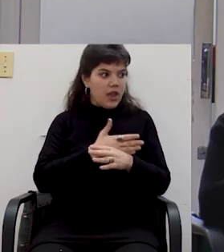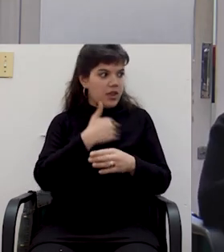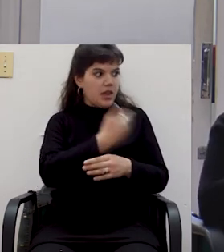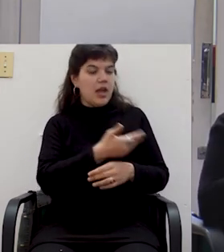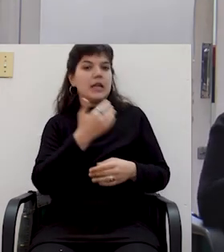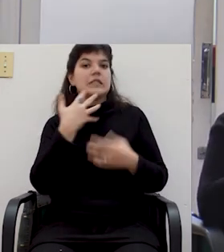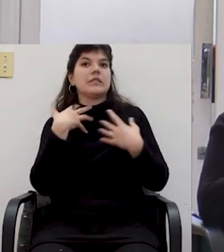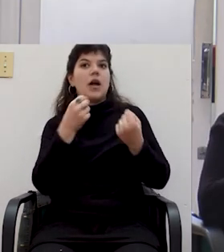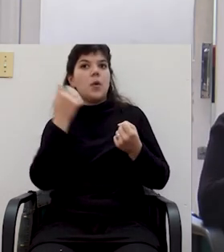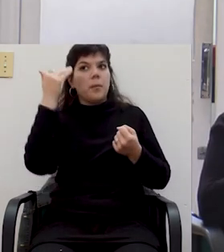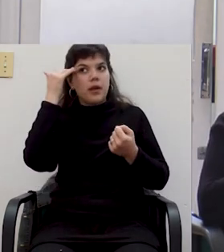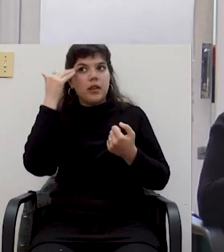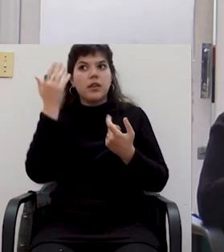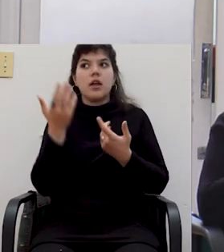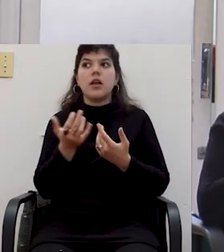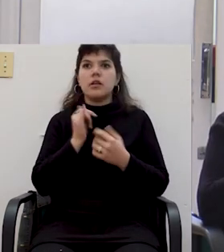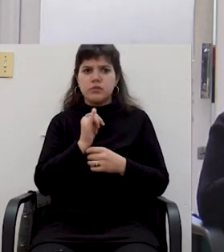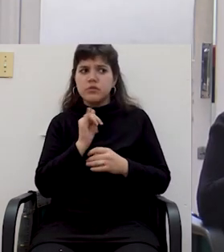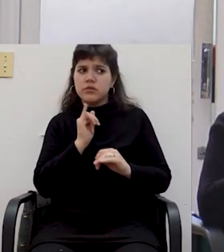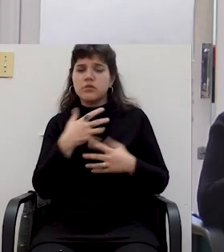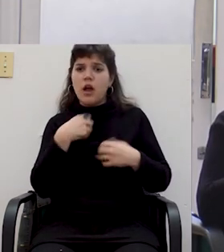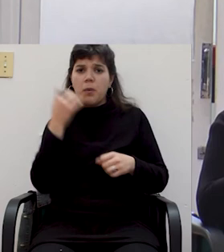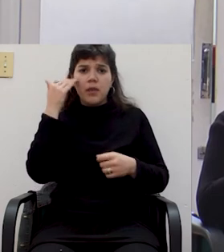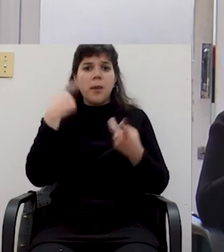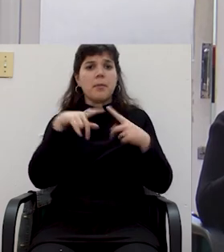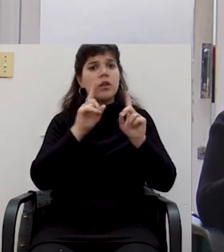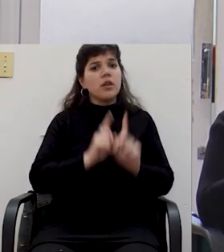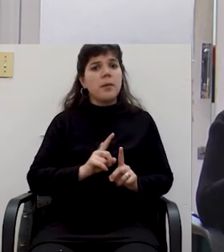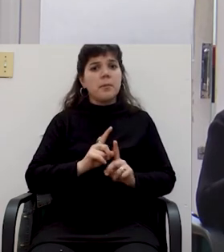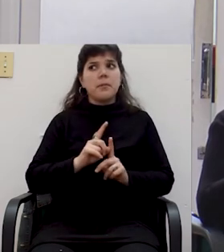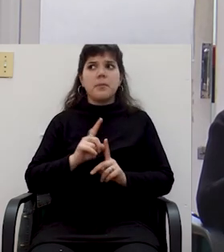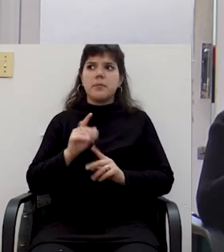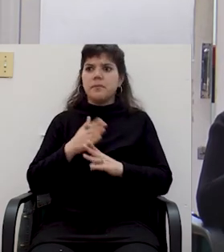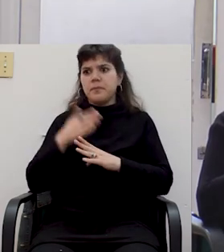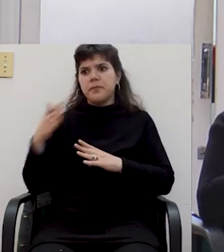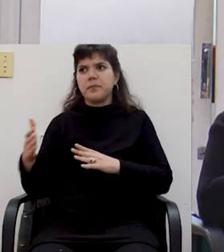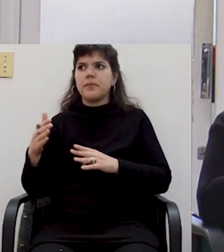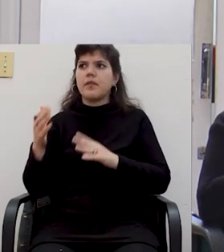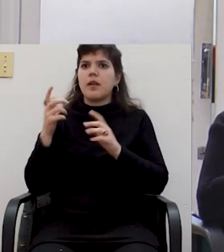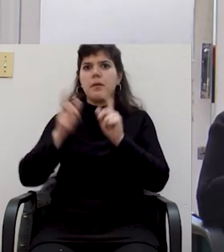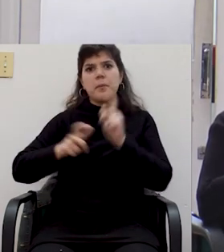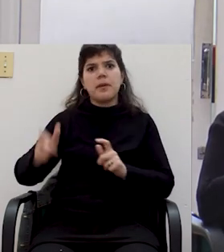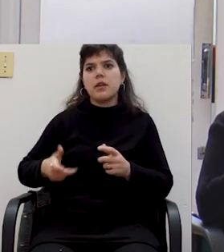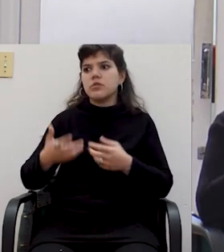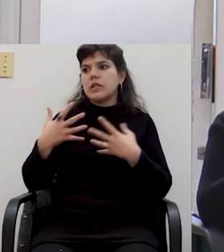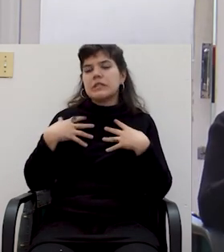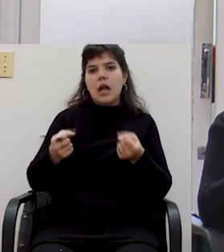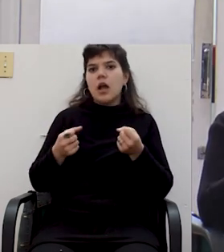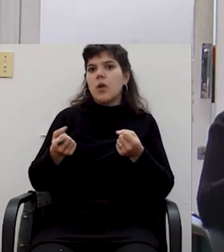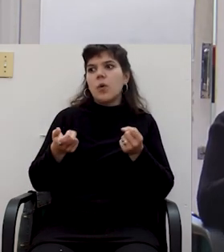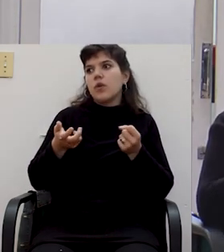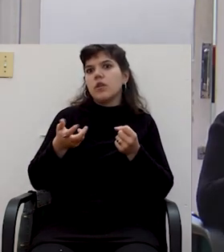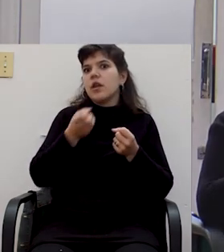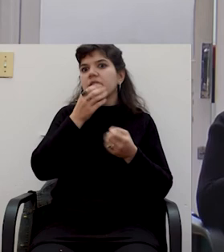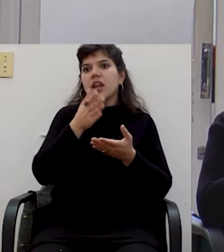mental, Gabriela, sí, pero también tienen repercusiones muy graves para las personas en su salud y en su